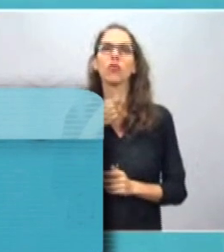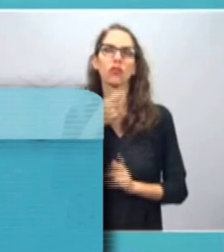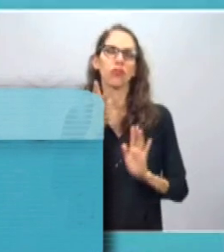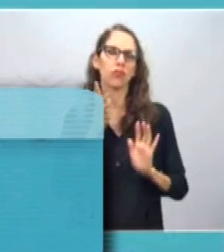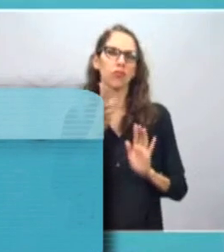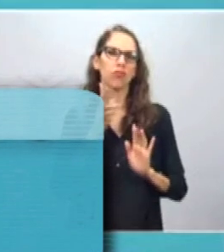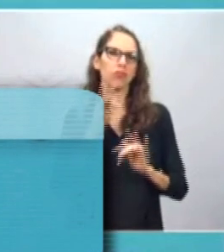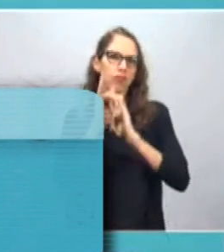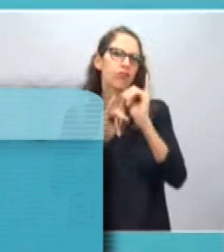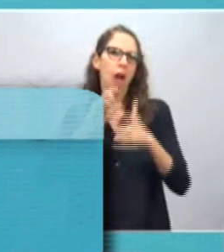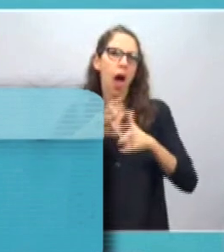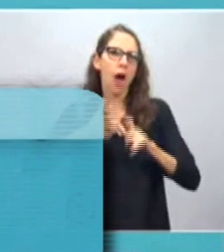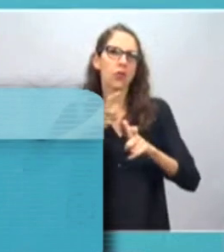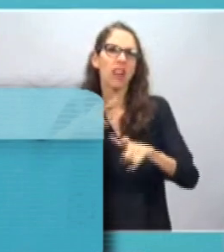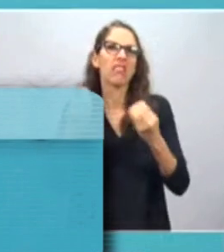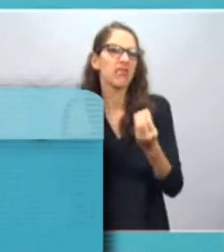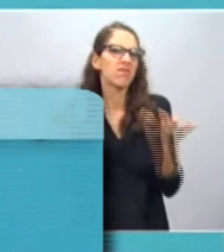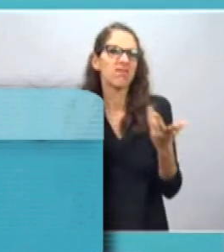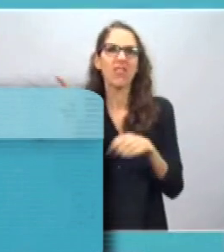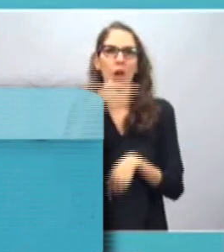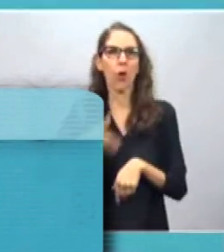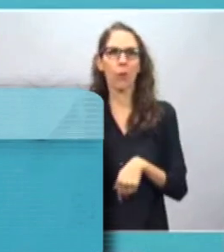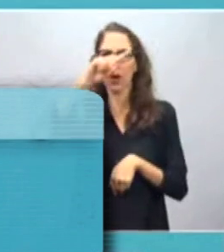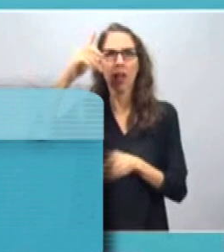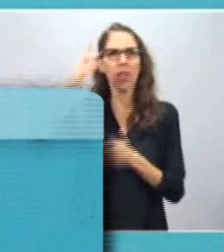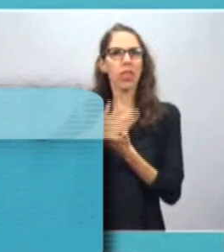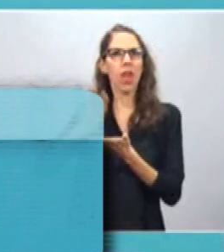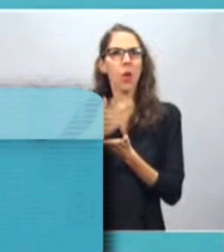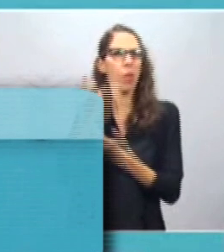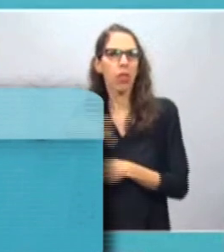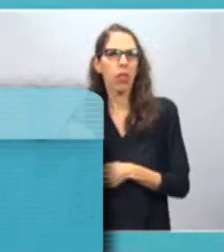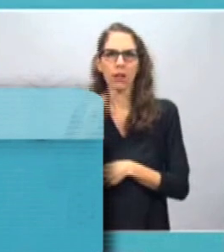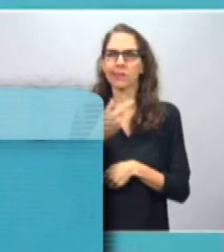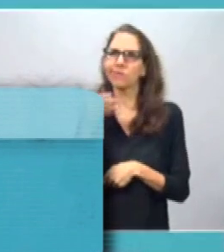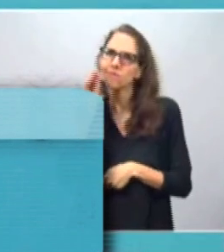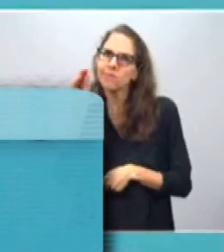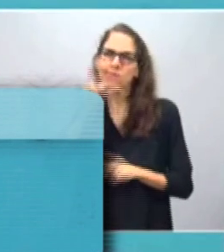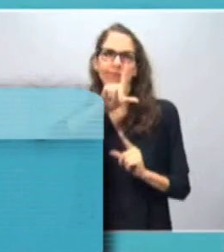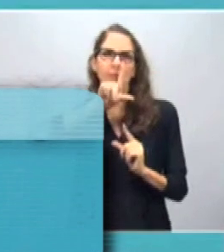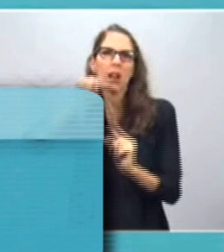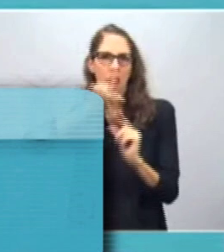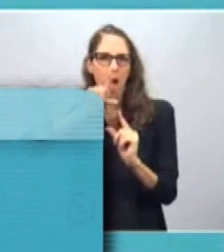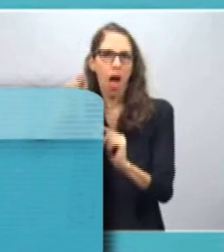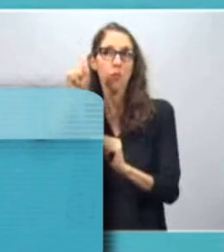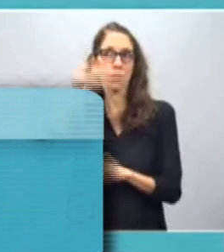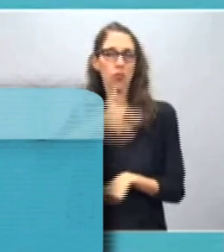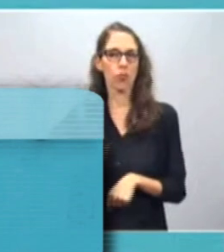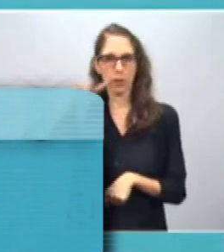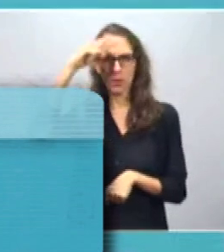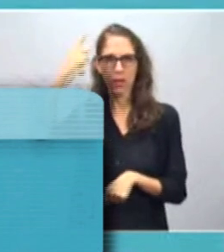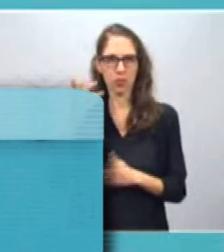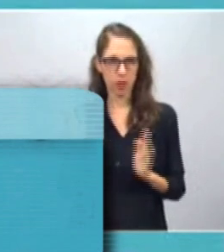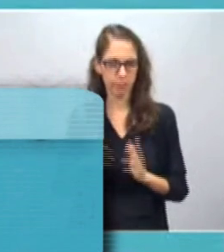repaso de las deudas que tiene el Gobierno Nacional, los reclamos que le estamos haciendo al Gobierno Nacional,